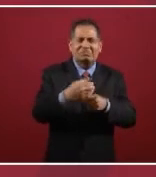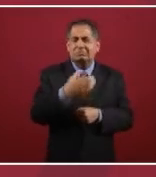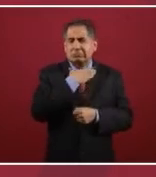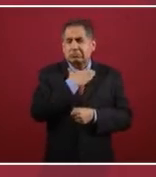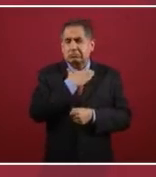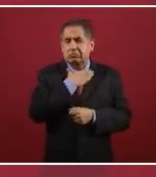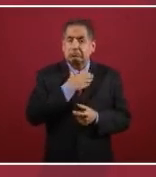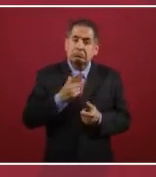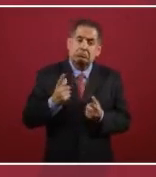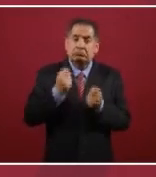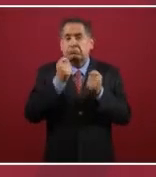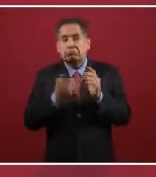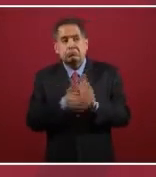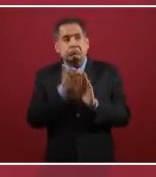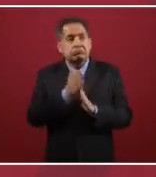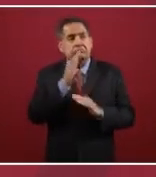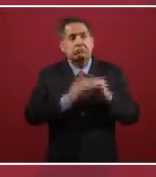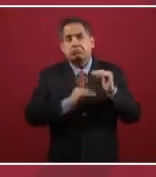antes